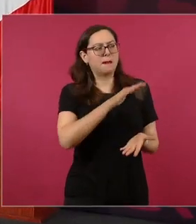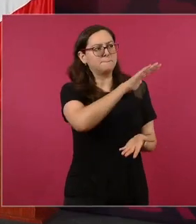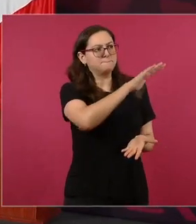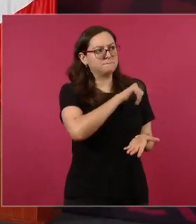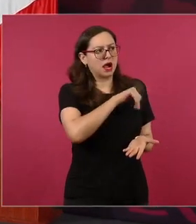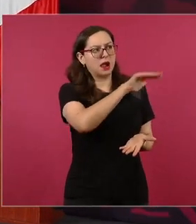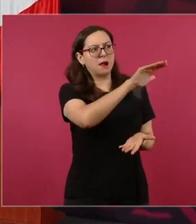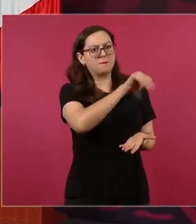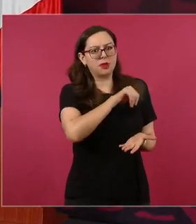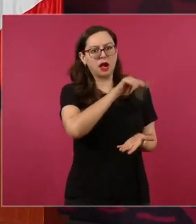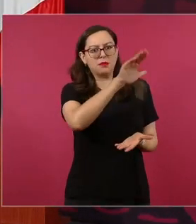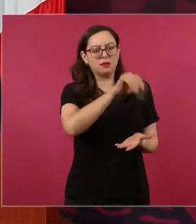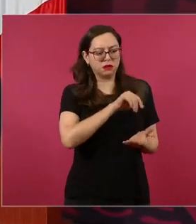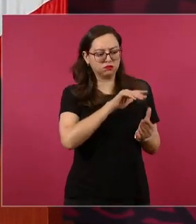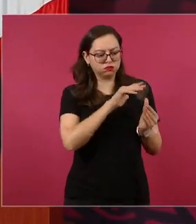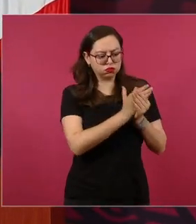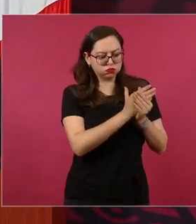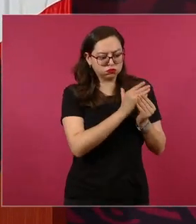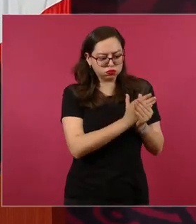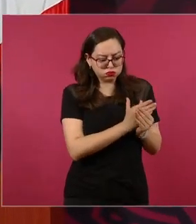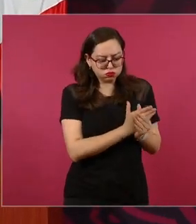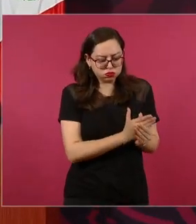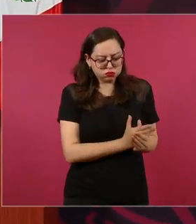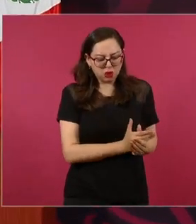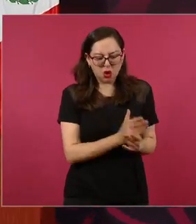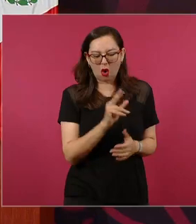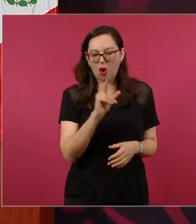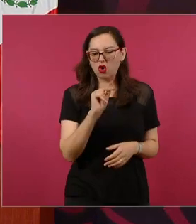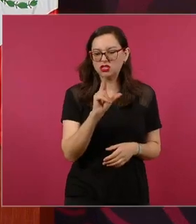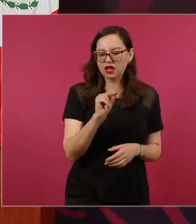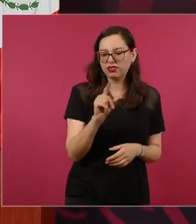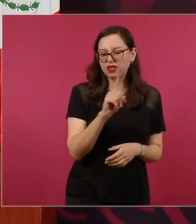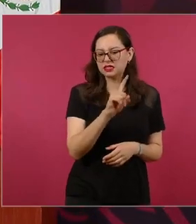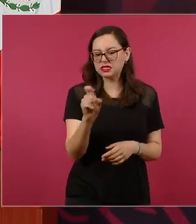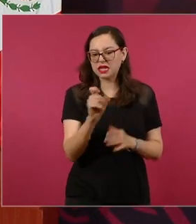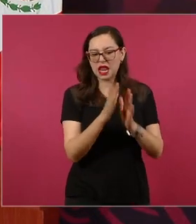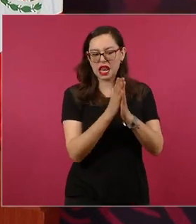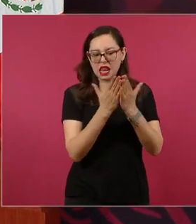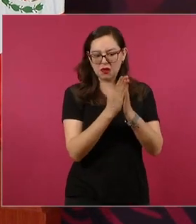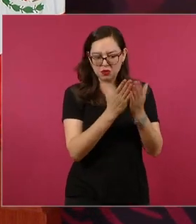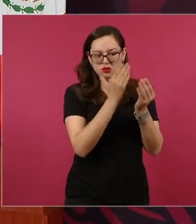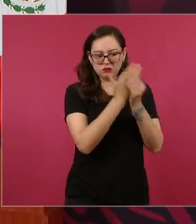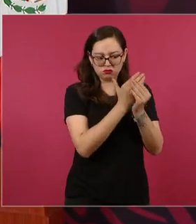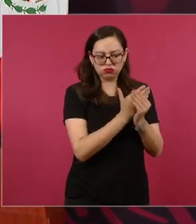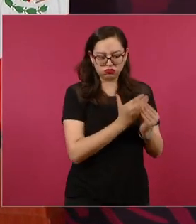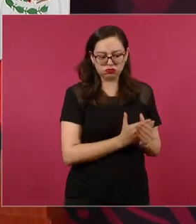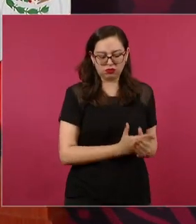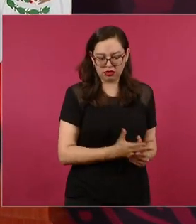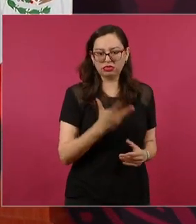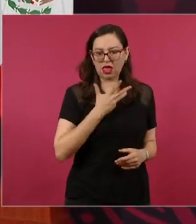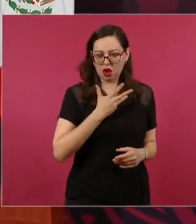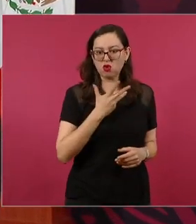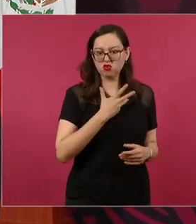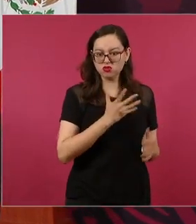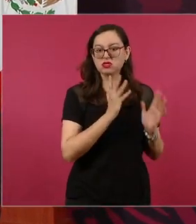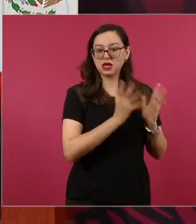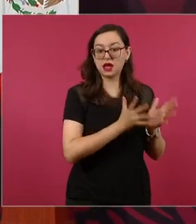porque no quiero salir a buscar un texto o no quiero ir a un archivo, no quiero ir a una